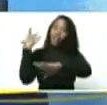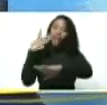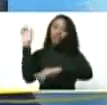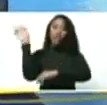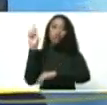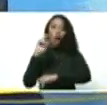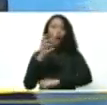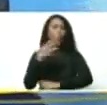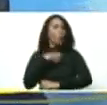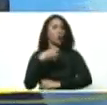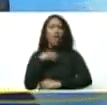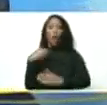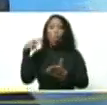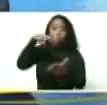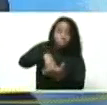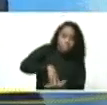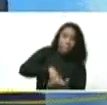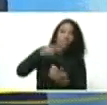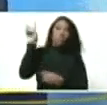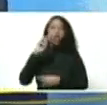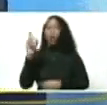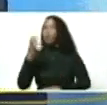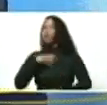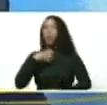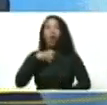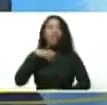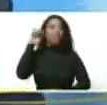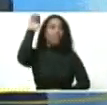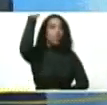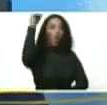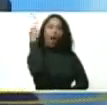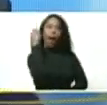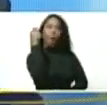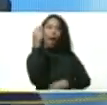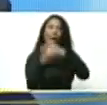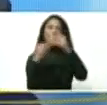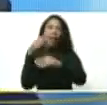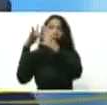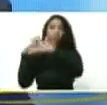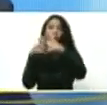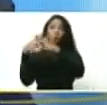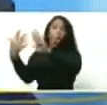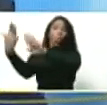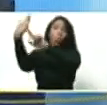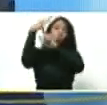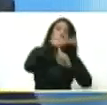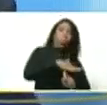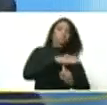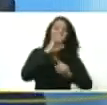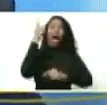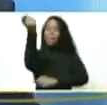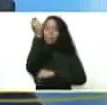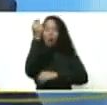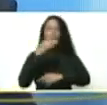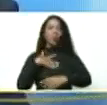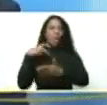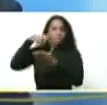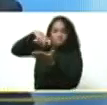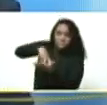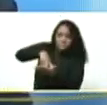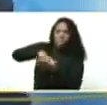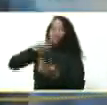No pudieron arrodillar a Venezuela, ni podrán hacerlo jamás desde los Estados Unidos de Norteamérica. Jamás nos